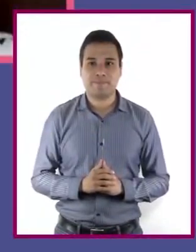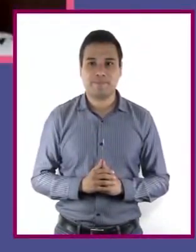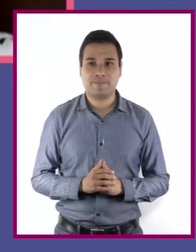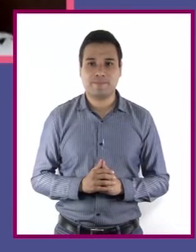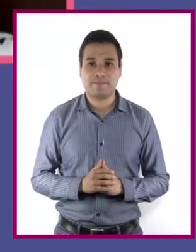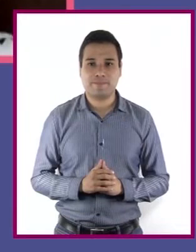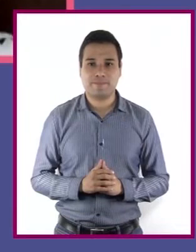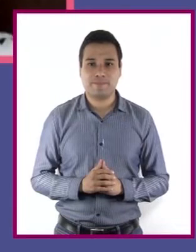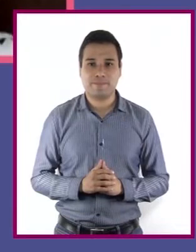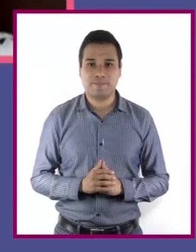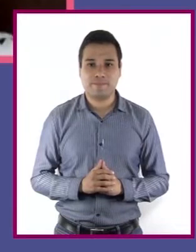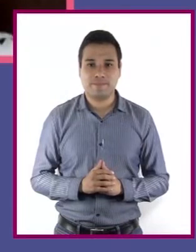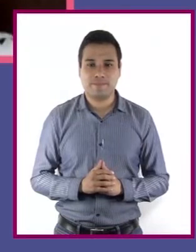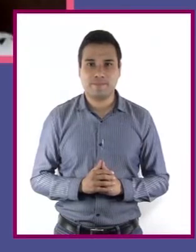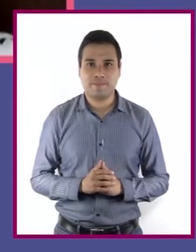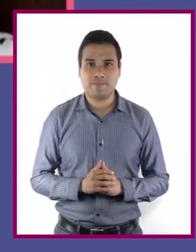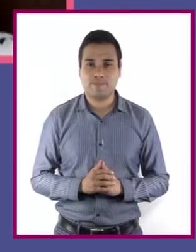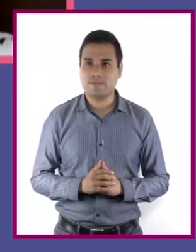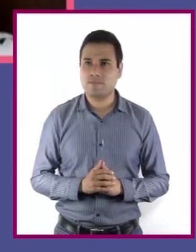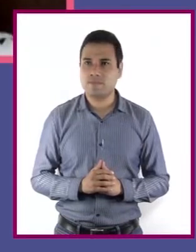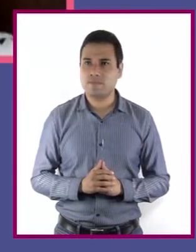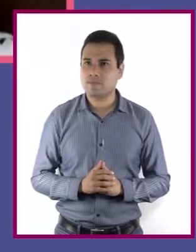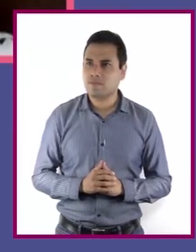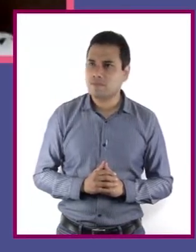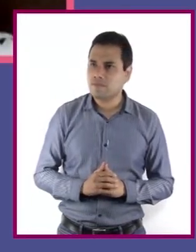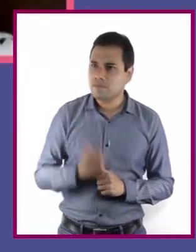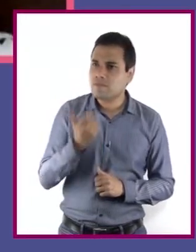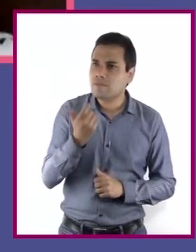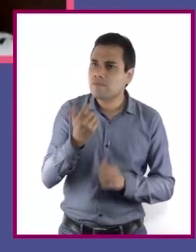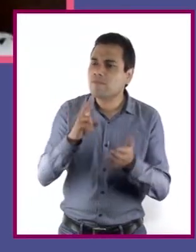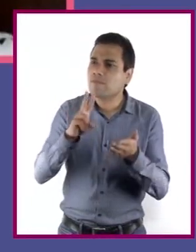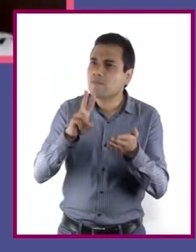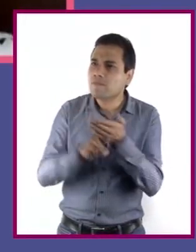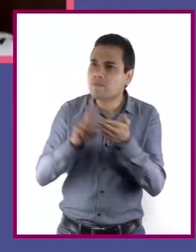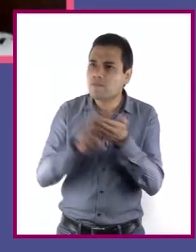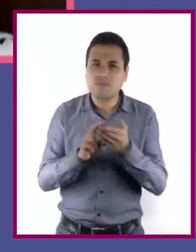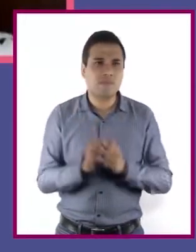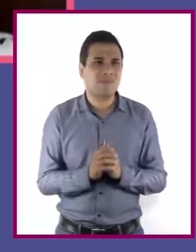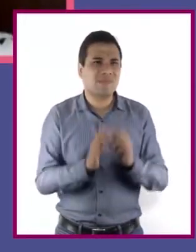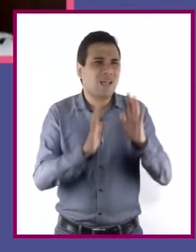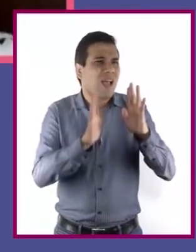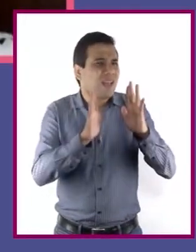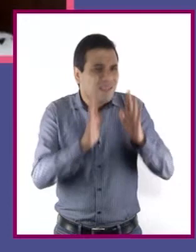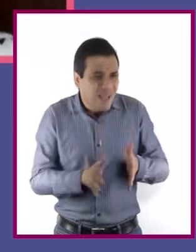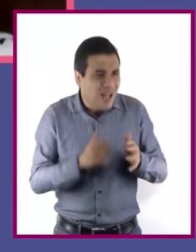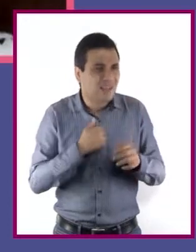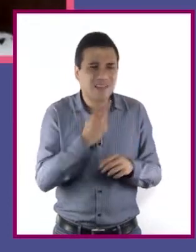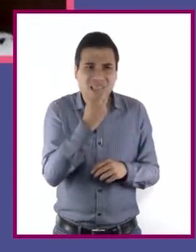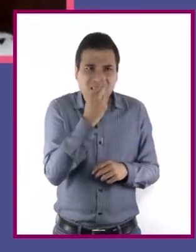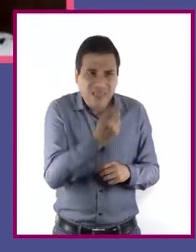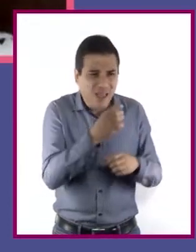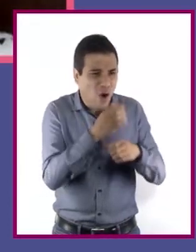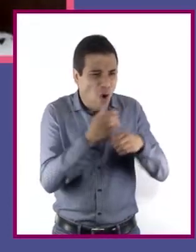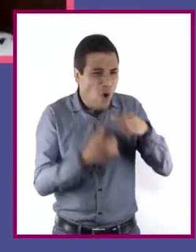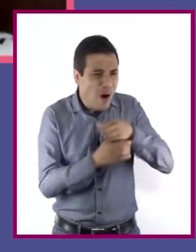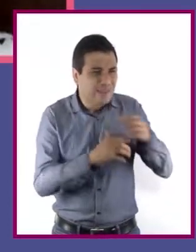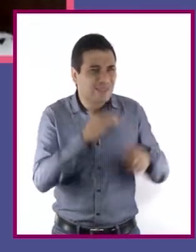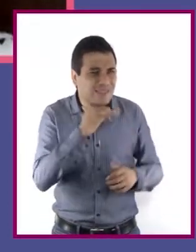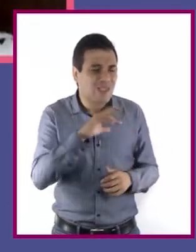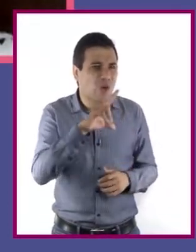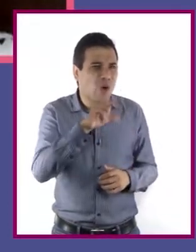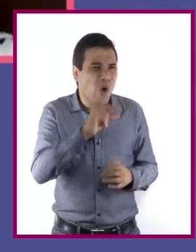2. ¿Cuánto costaron todas estas garras? Ya te pedí que no le llames garras a